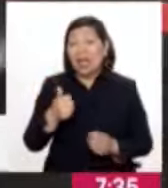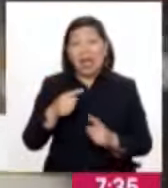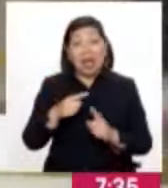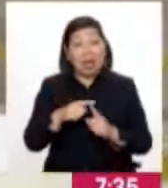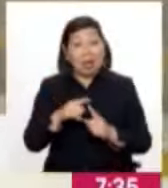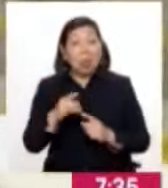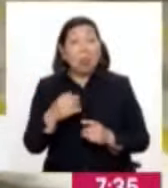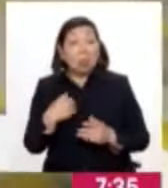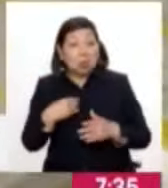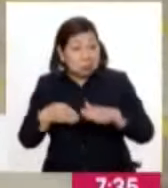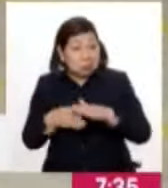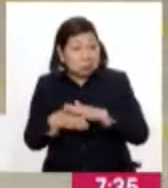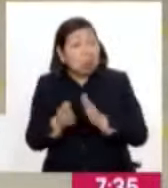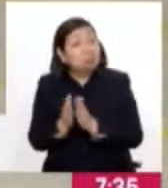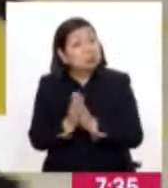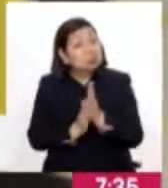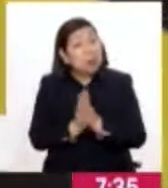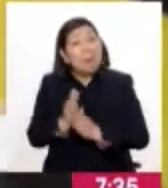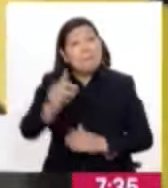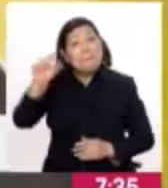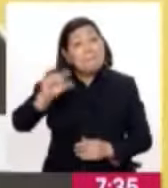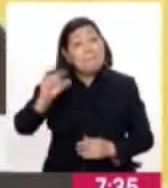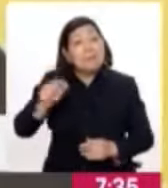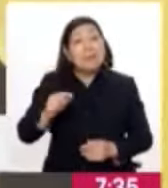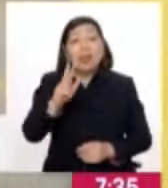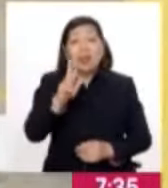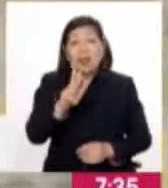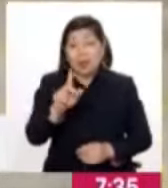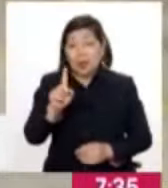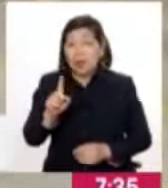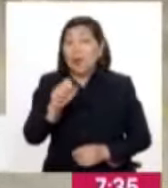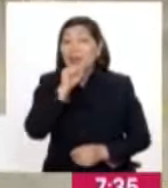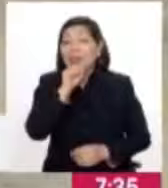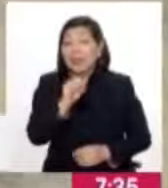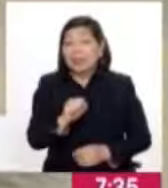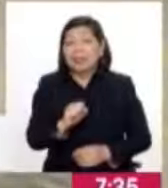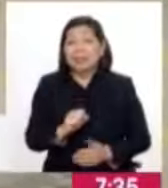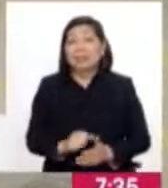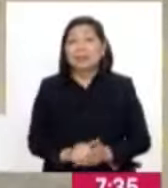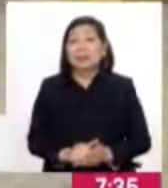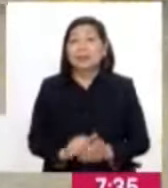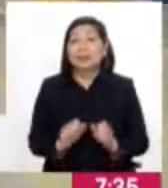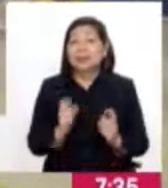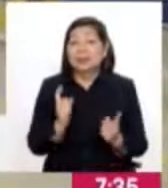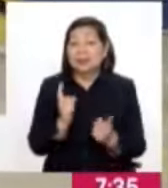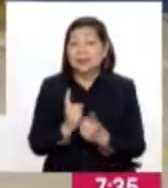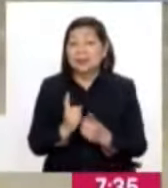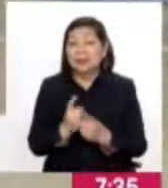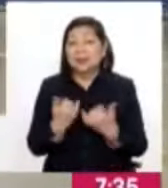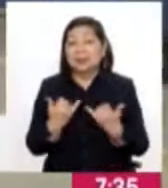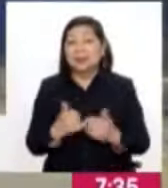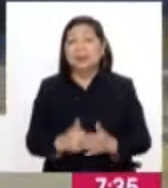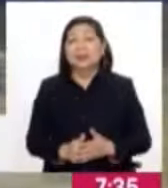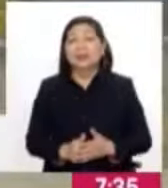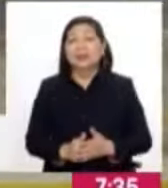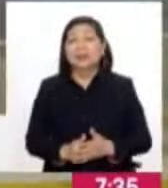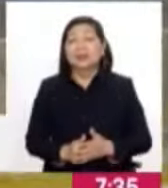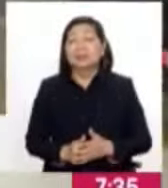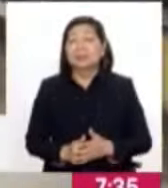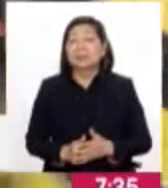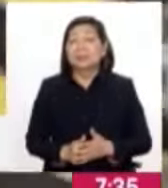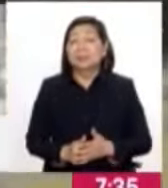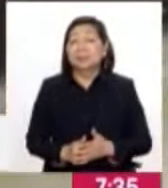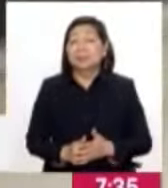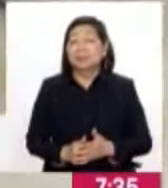ATU van a poder acceder a este beneficio hasta el 31 de diciembre. Si bien nosotros nos encontramos en este centro de revisiones técnicas